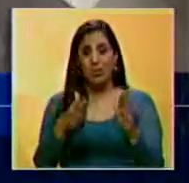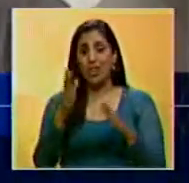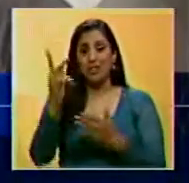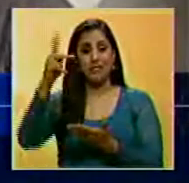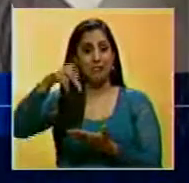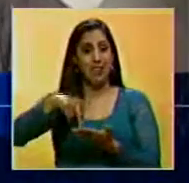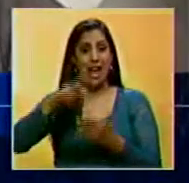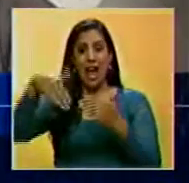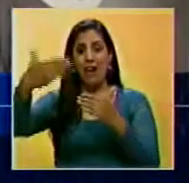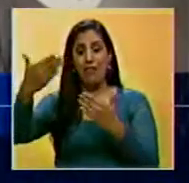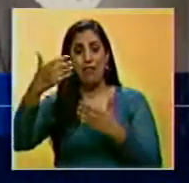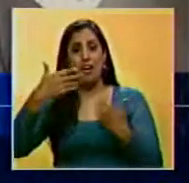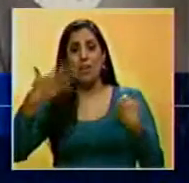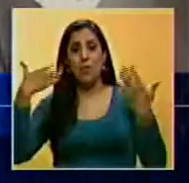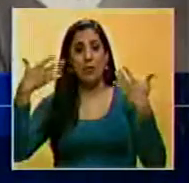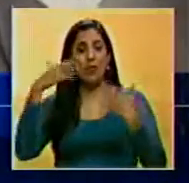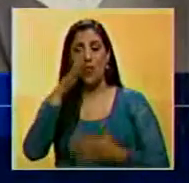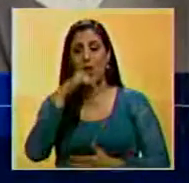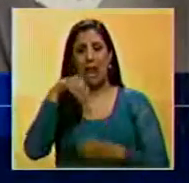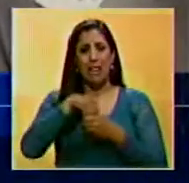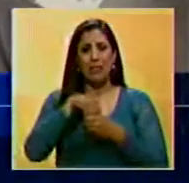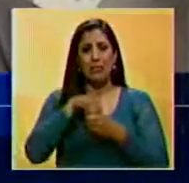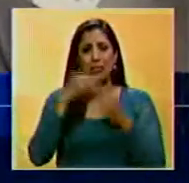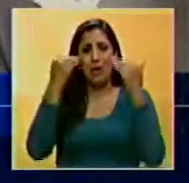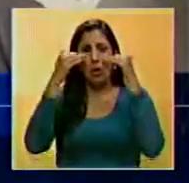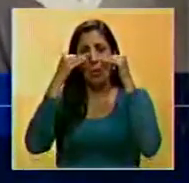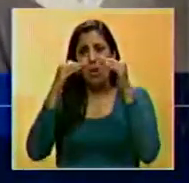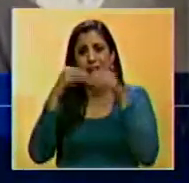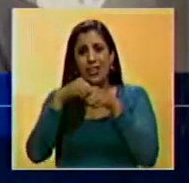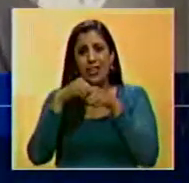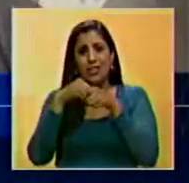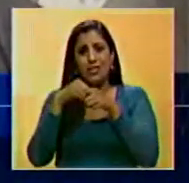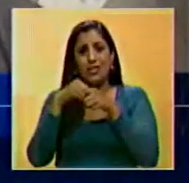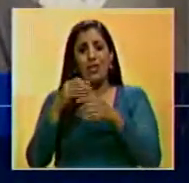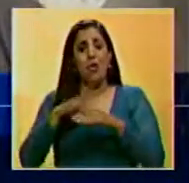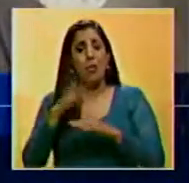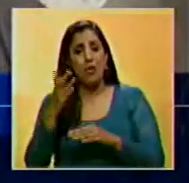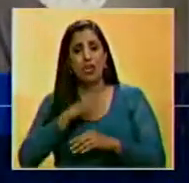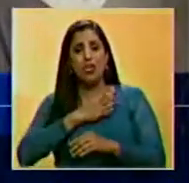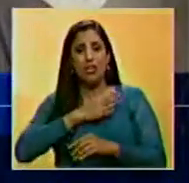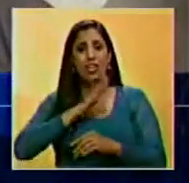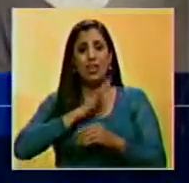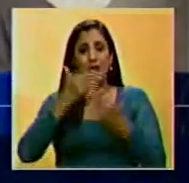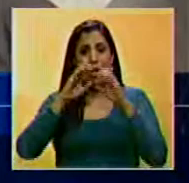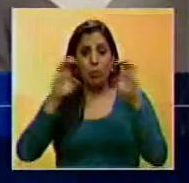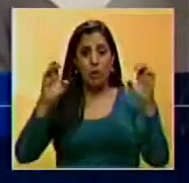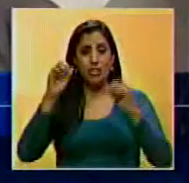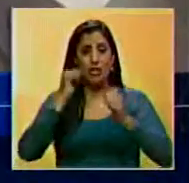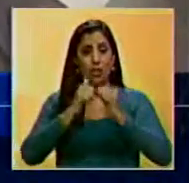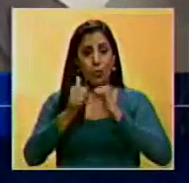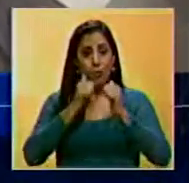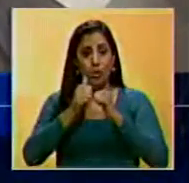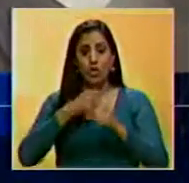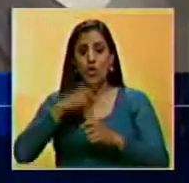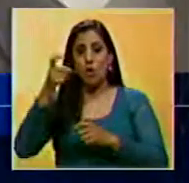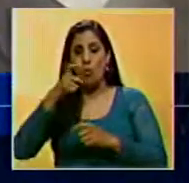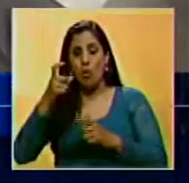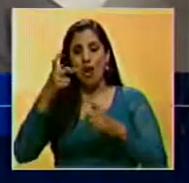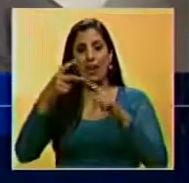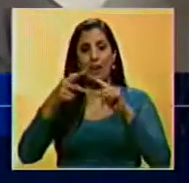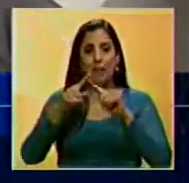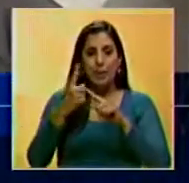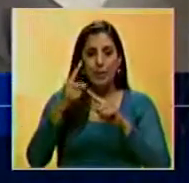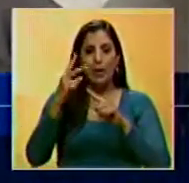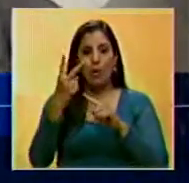en la parte de afuera haciendo vida al aire libre, sino que están dentro de la institución, como dice el amigo. Yo tengo que dar educación física, yo vengo y busco el tercero, el